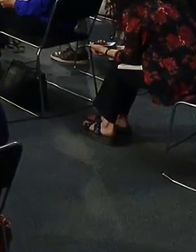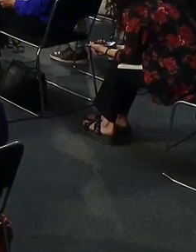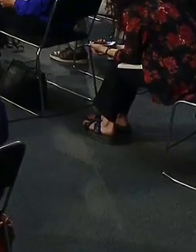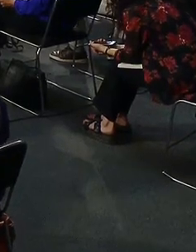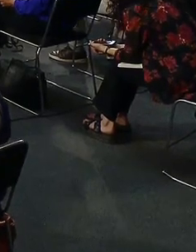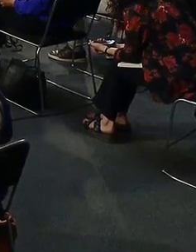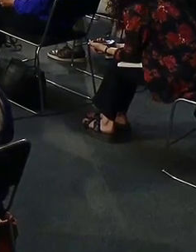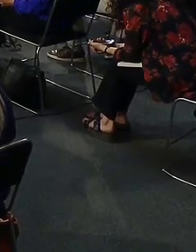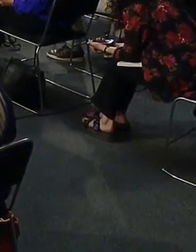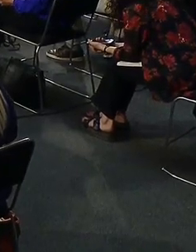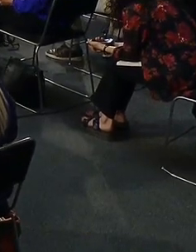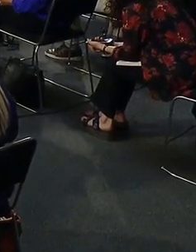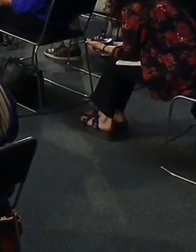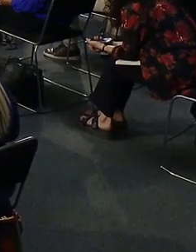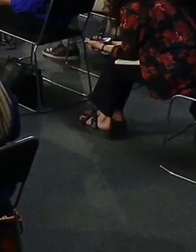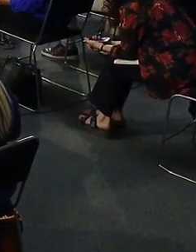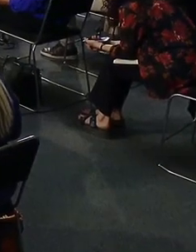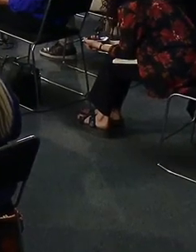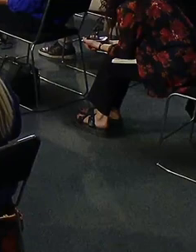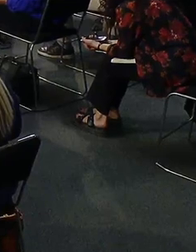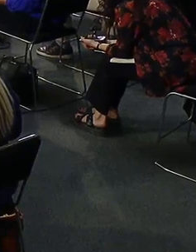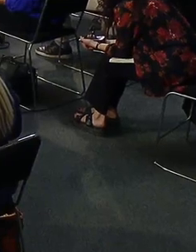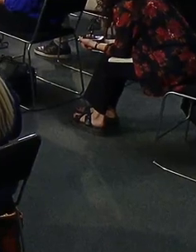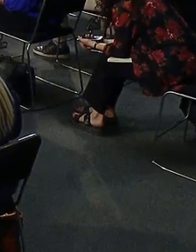mexicanos a Estados Unidos? Sí, porque